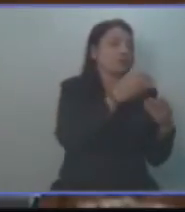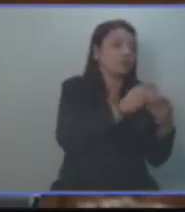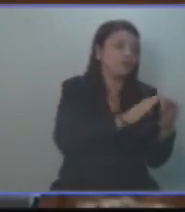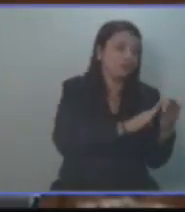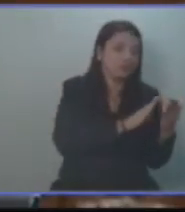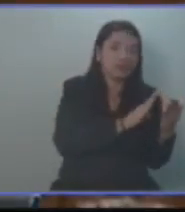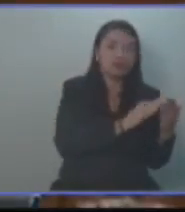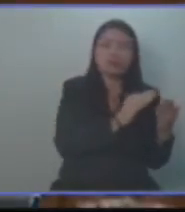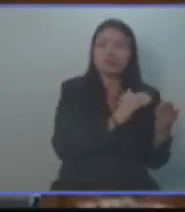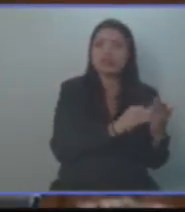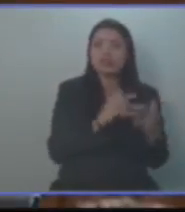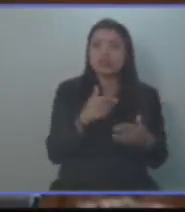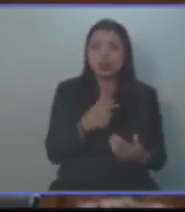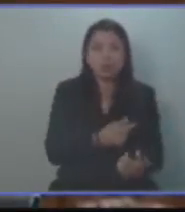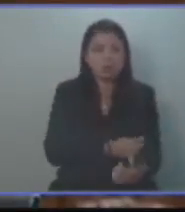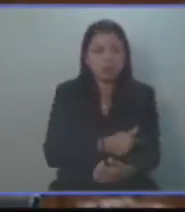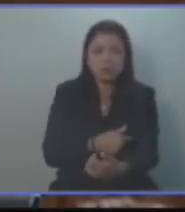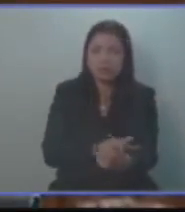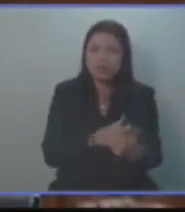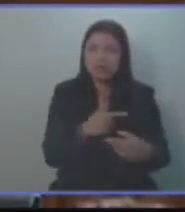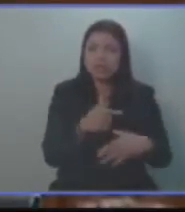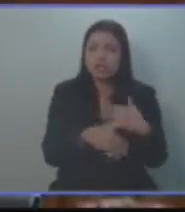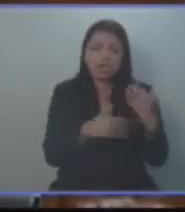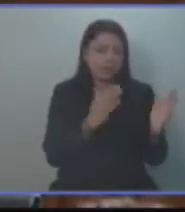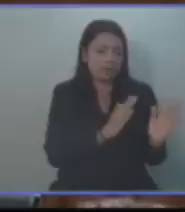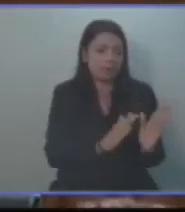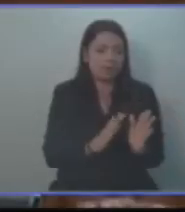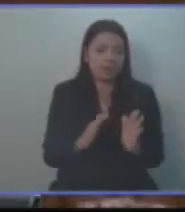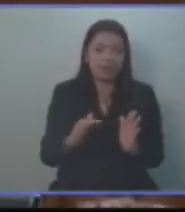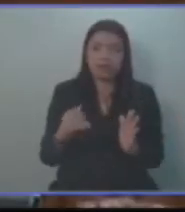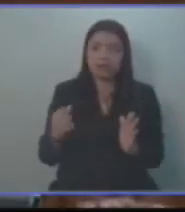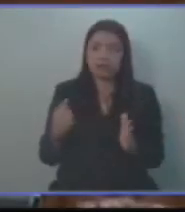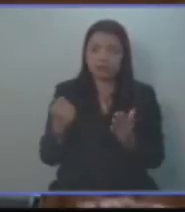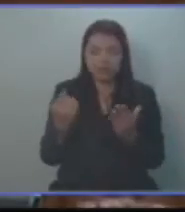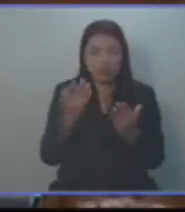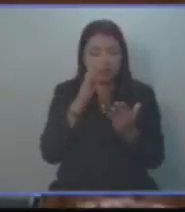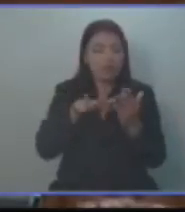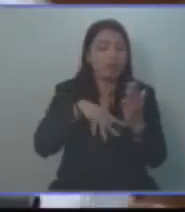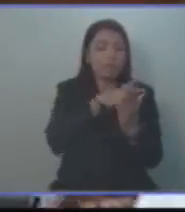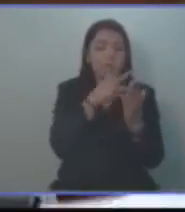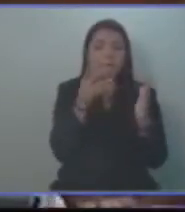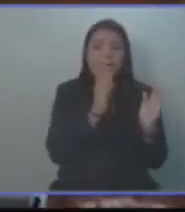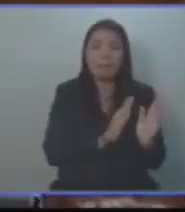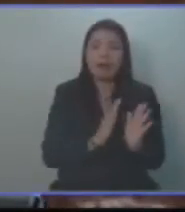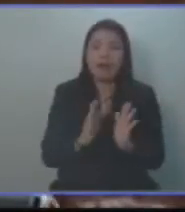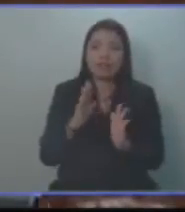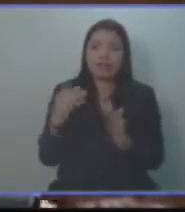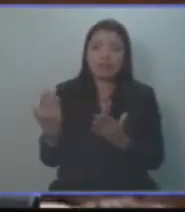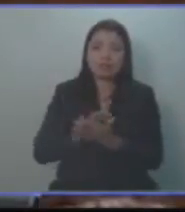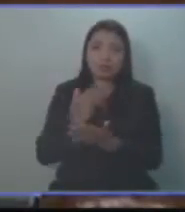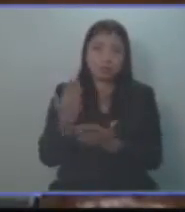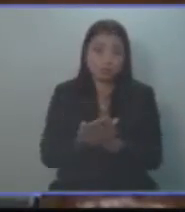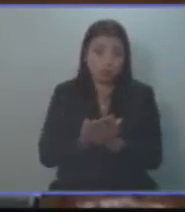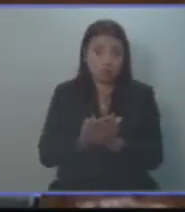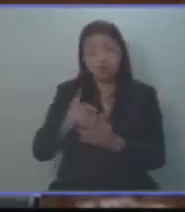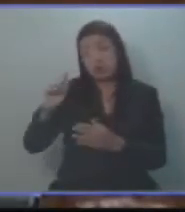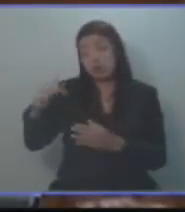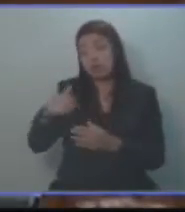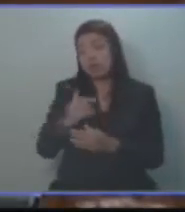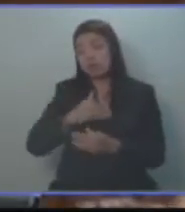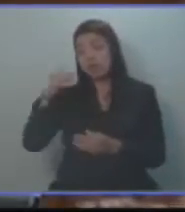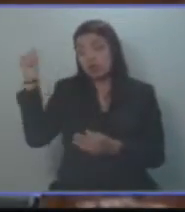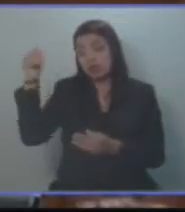Hospital Escuela la certificación del plan de estudios de la especialidad legalizado por el Ministerio de